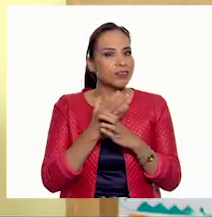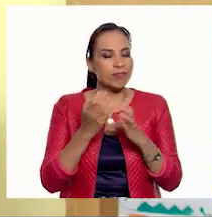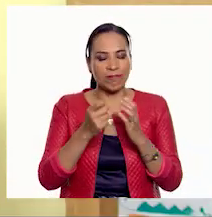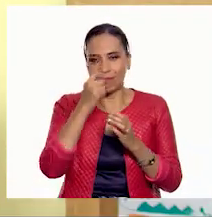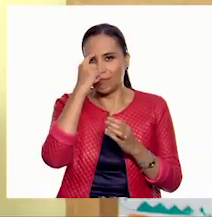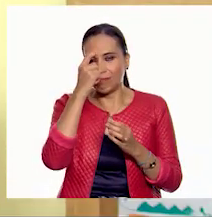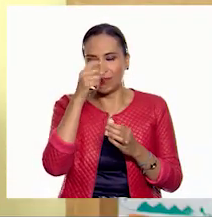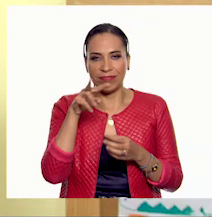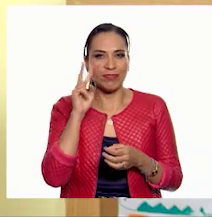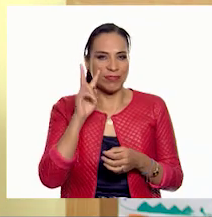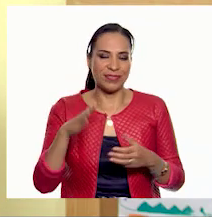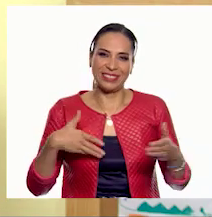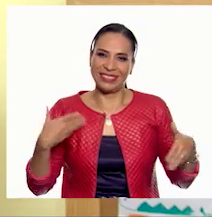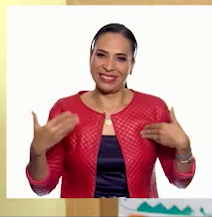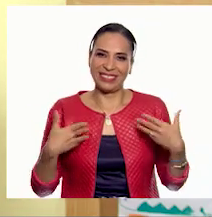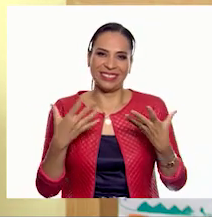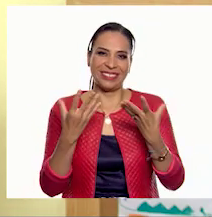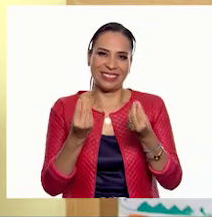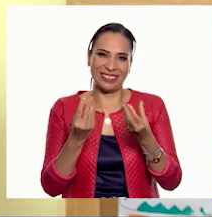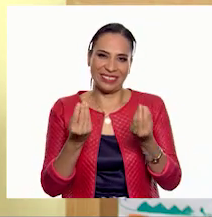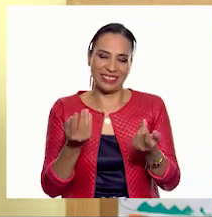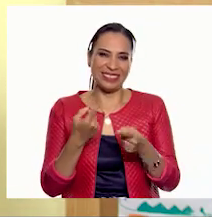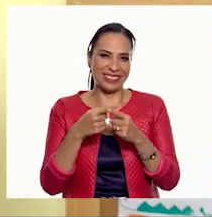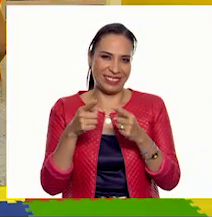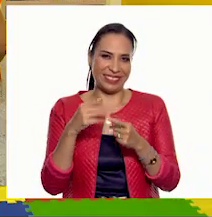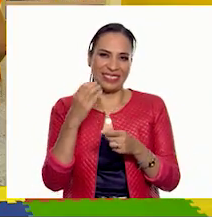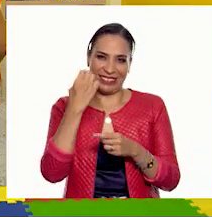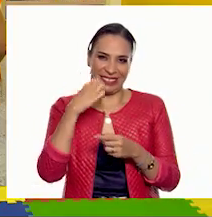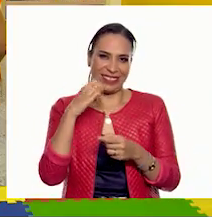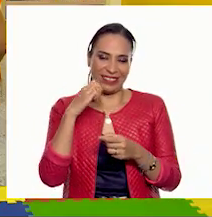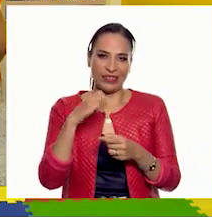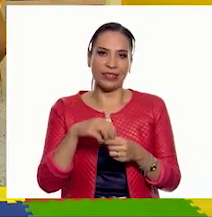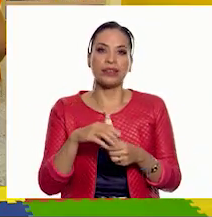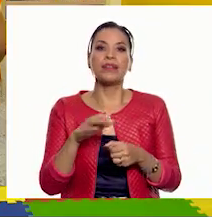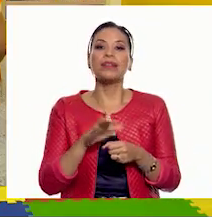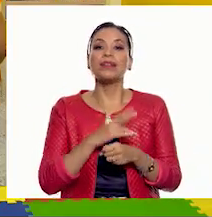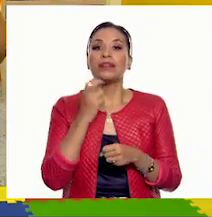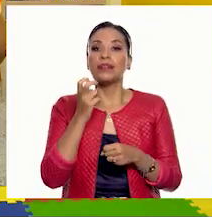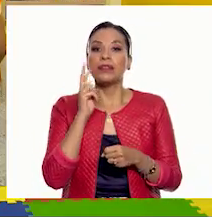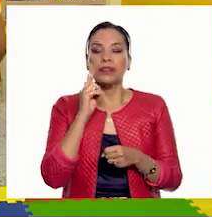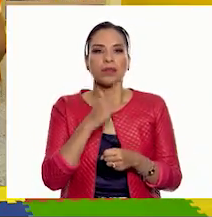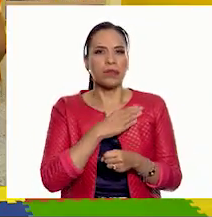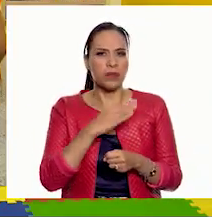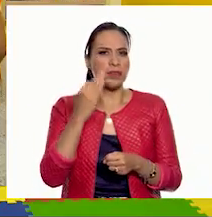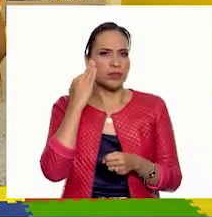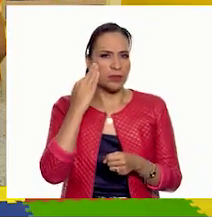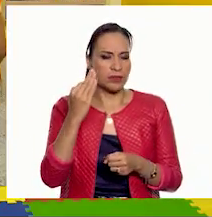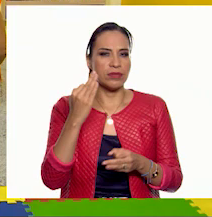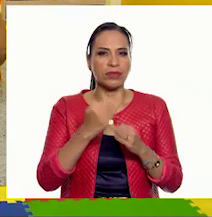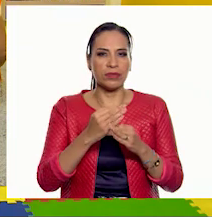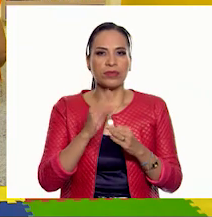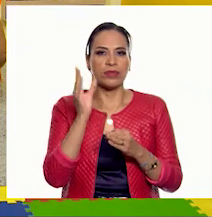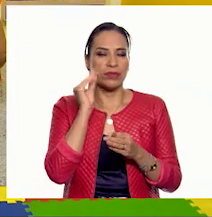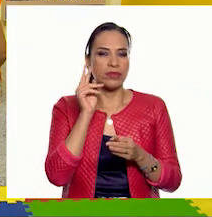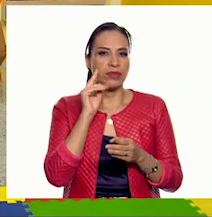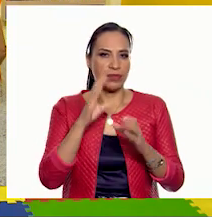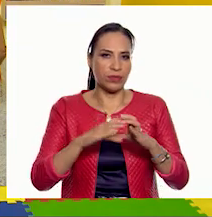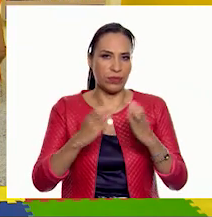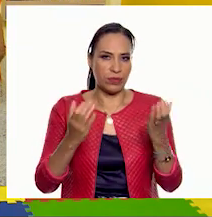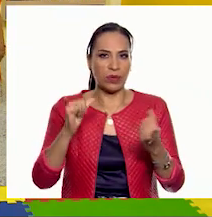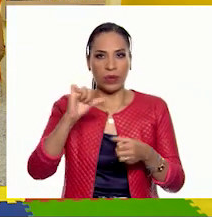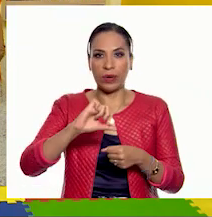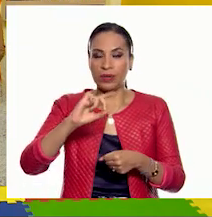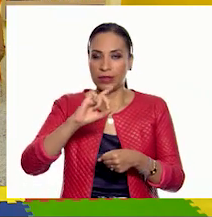creatividad. Se ve que disfrutan mucho esas experiencias. Me parece que es un buen momento para escuchar el cuento del día